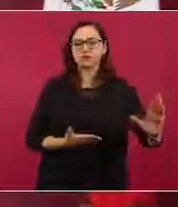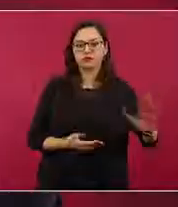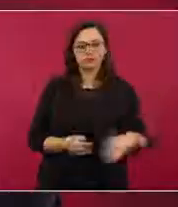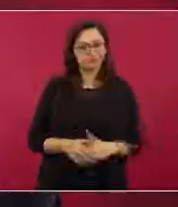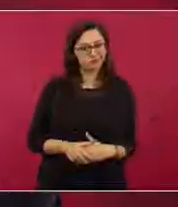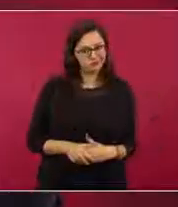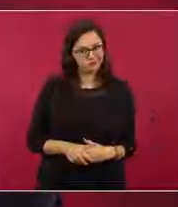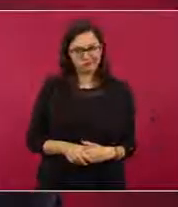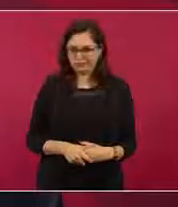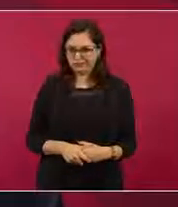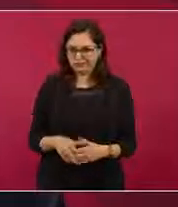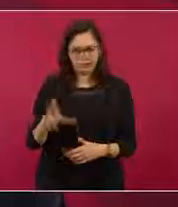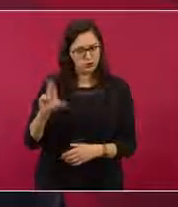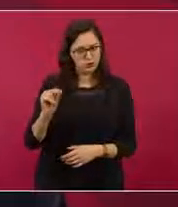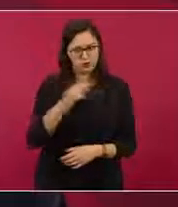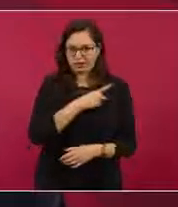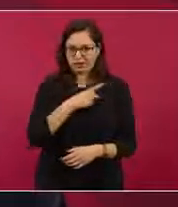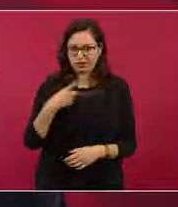debe hacerse.